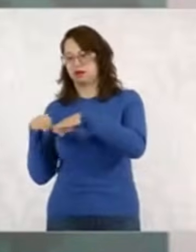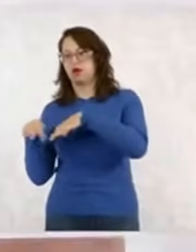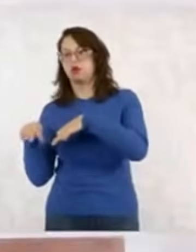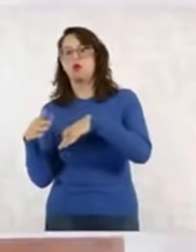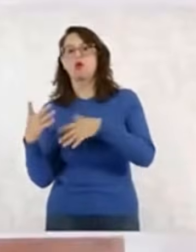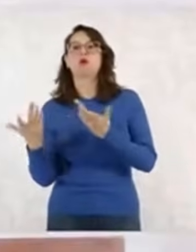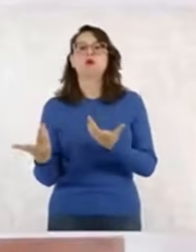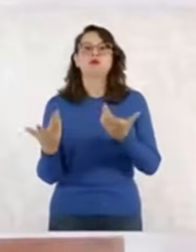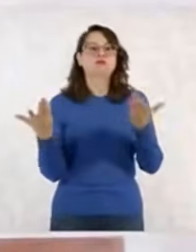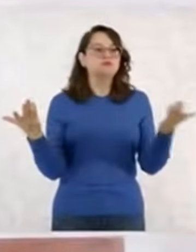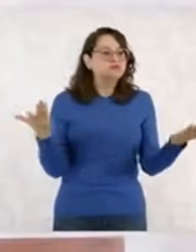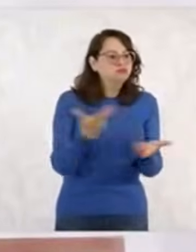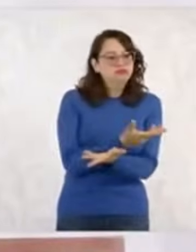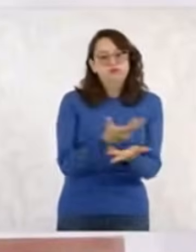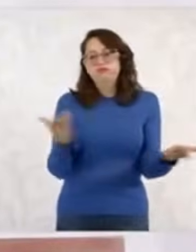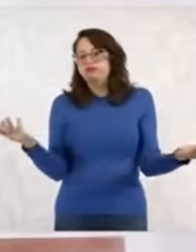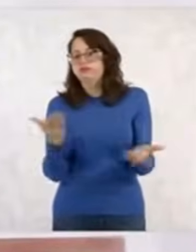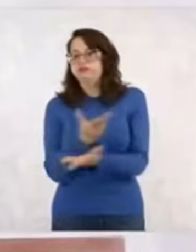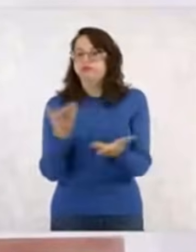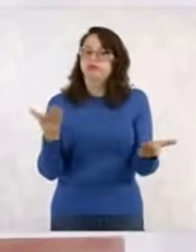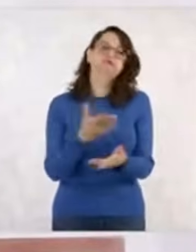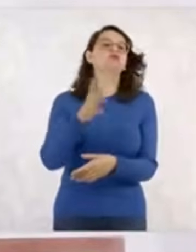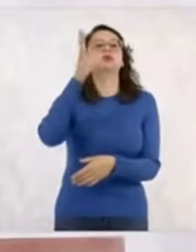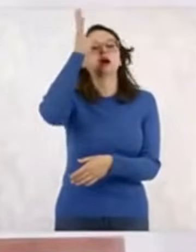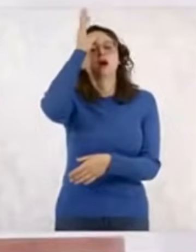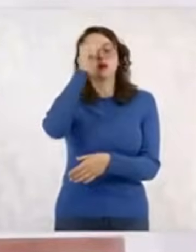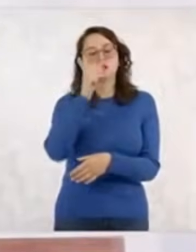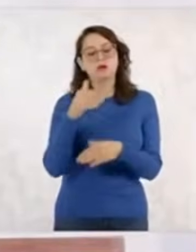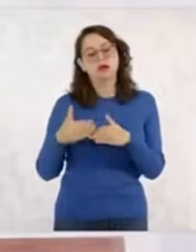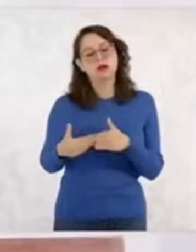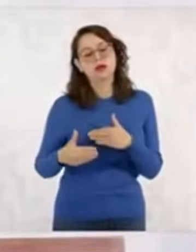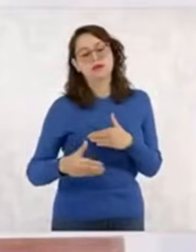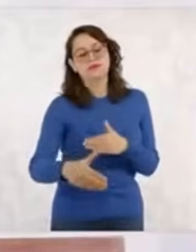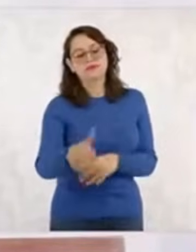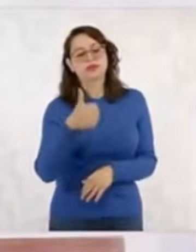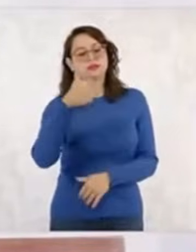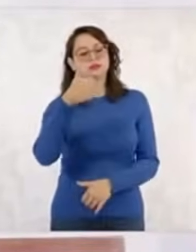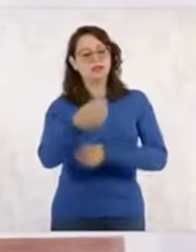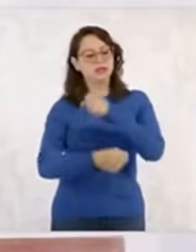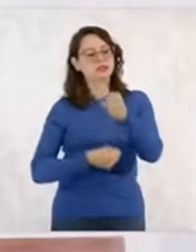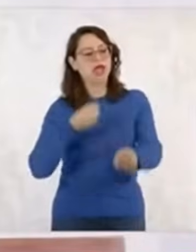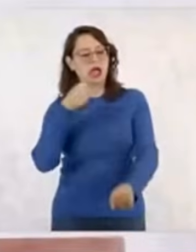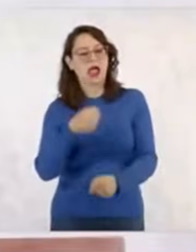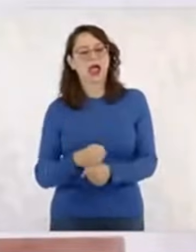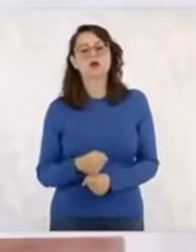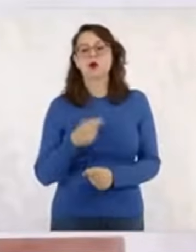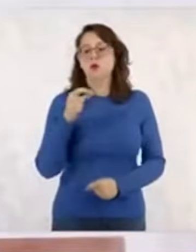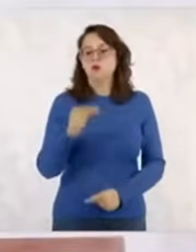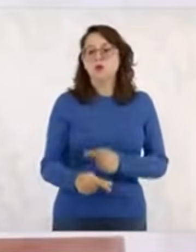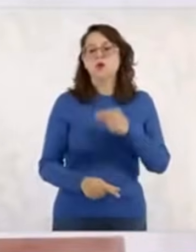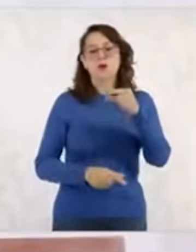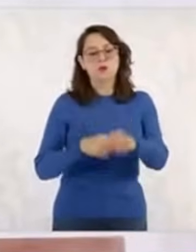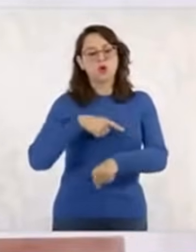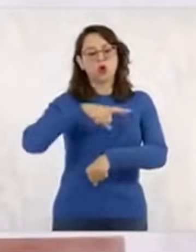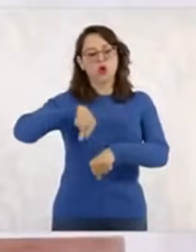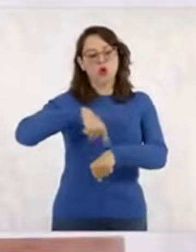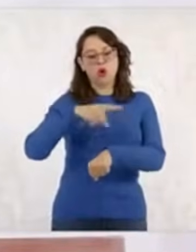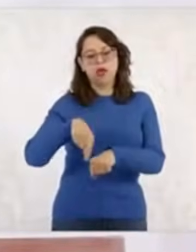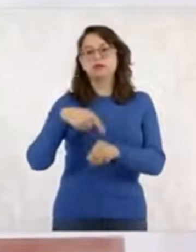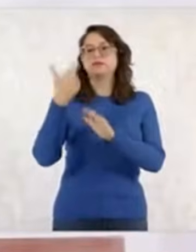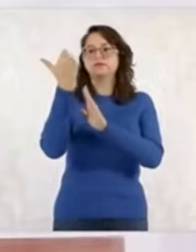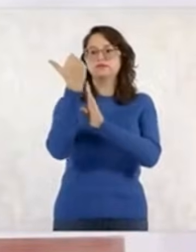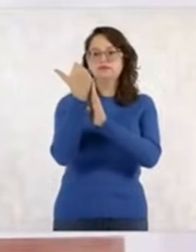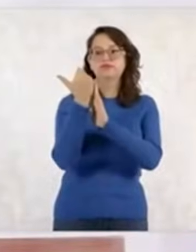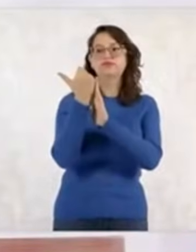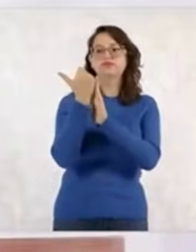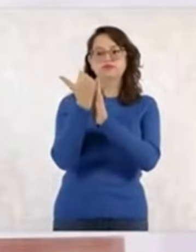representantes, para que de manera paulatina durante el sexenio la semana laboral de las 40 horas pudieran ser